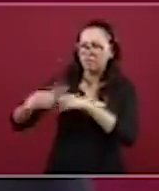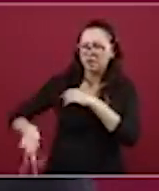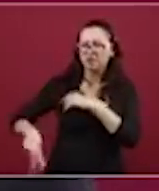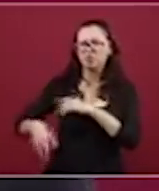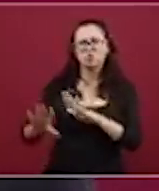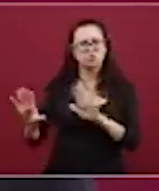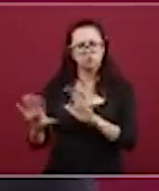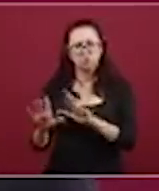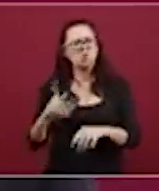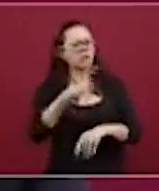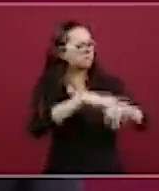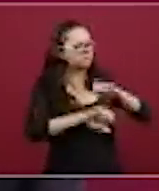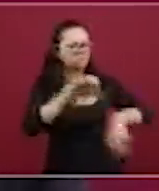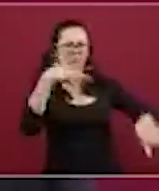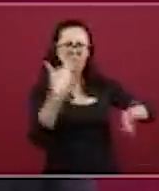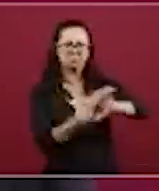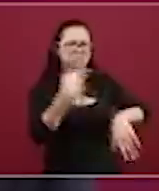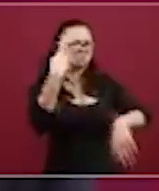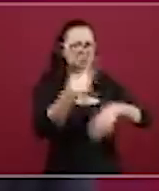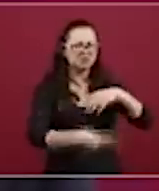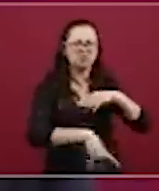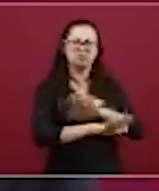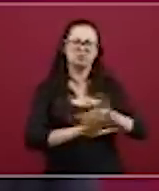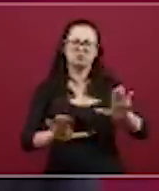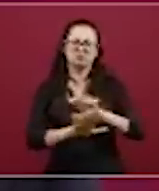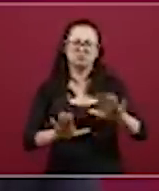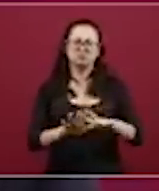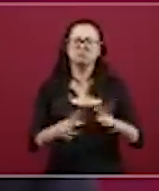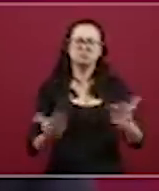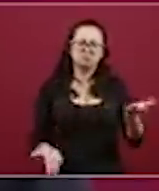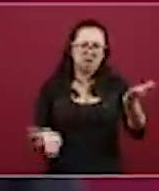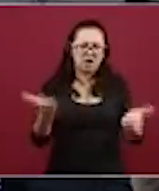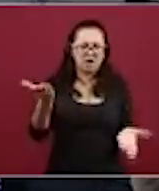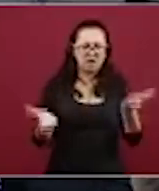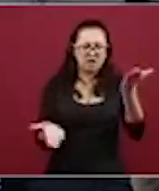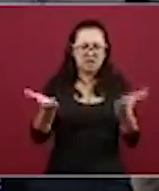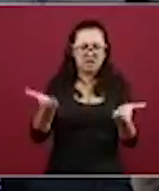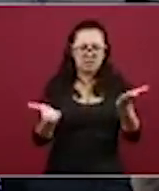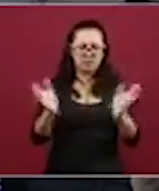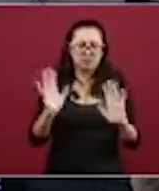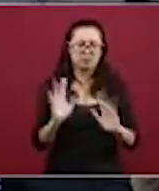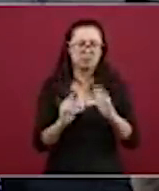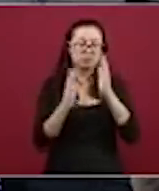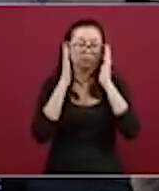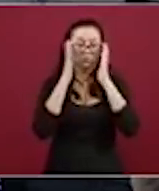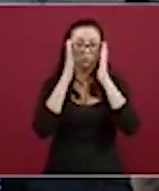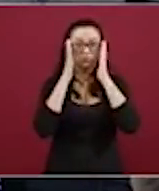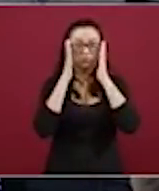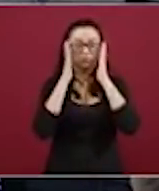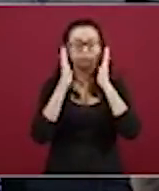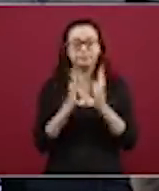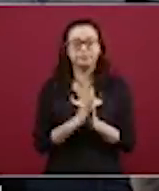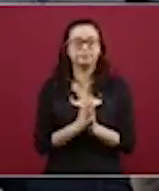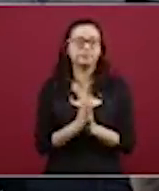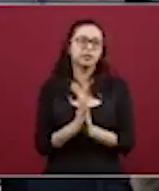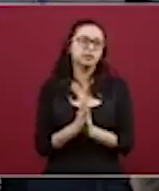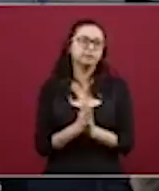perjudicadas. Entonces, tenemos que revisar esto. Legalmente no